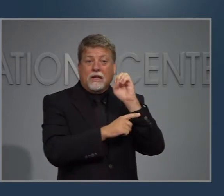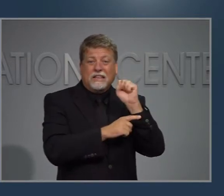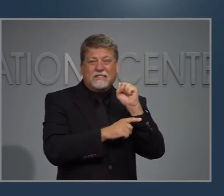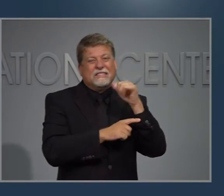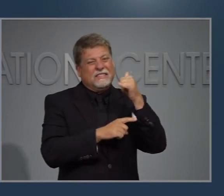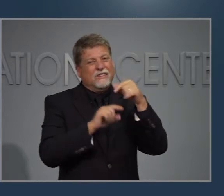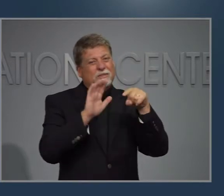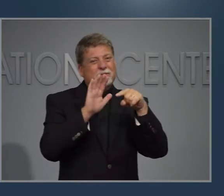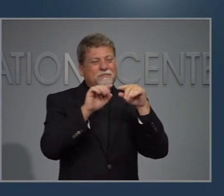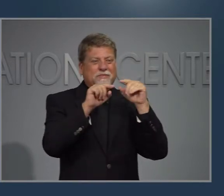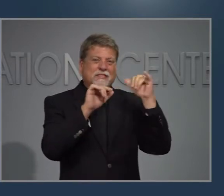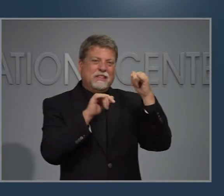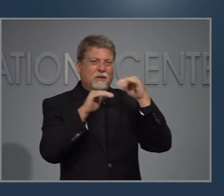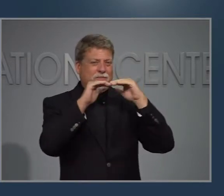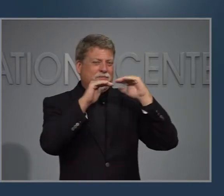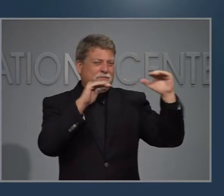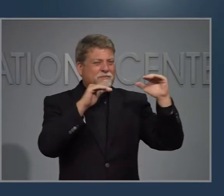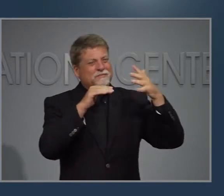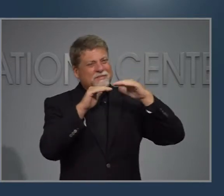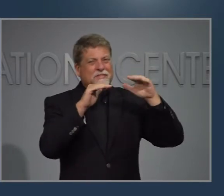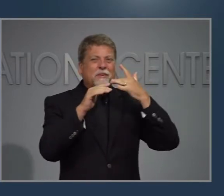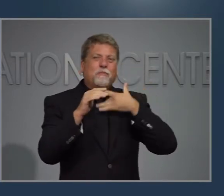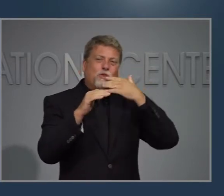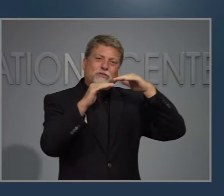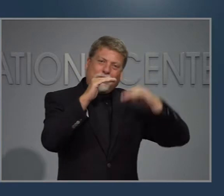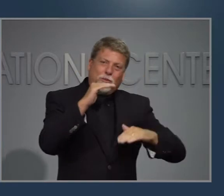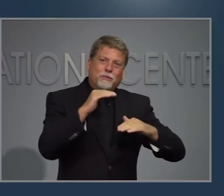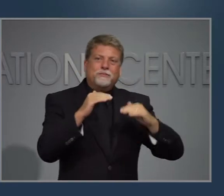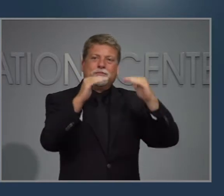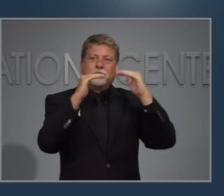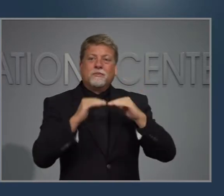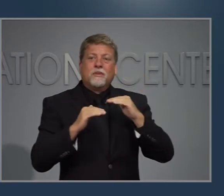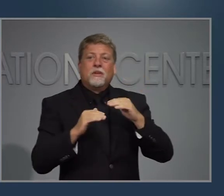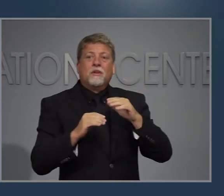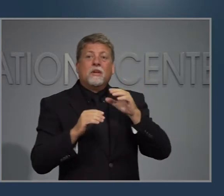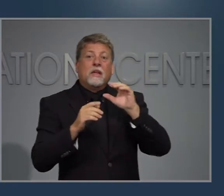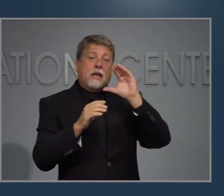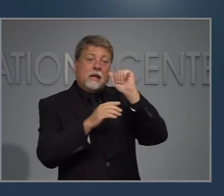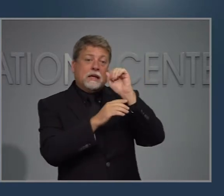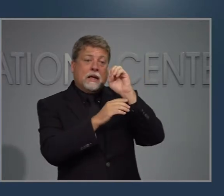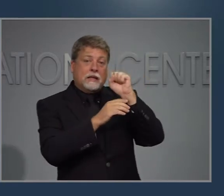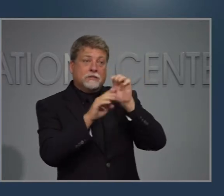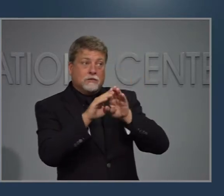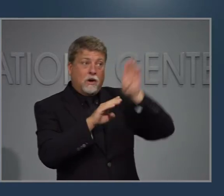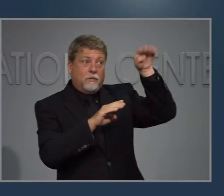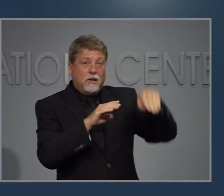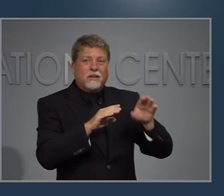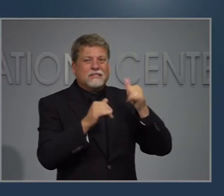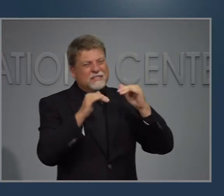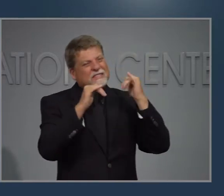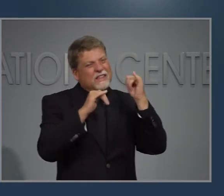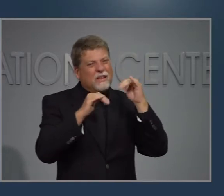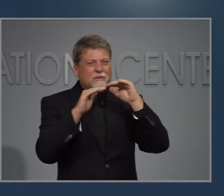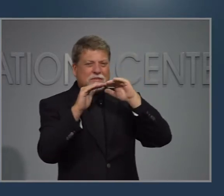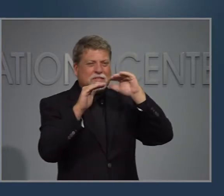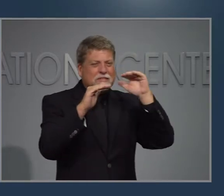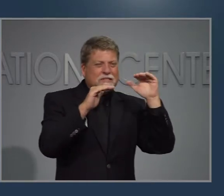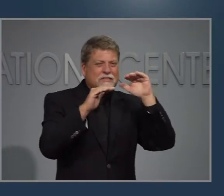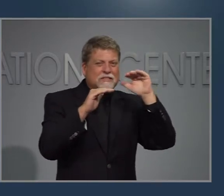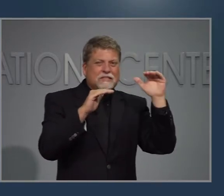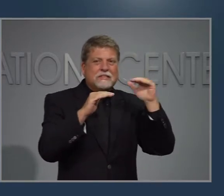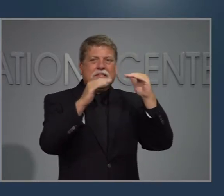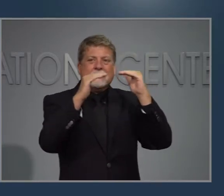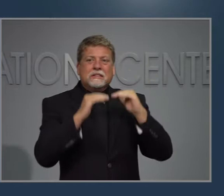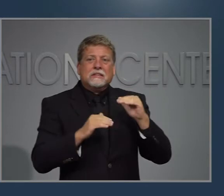estable, pero el número de nuevos casos está alto, le damos una línea amarilla. La trayectoria en el estado de porcentaje de pruebas